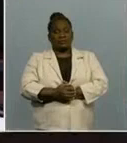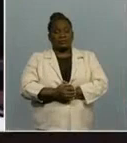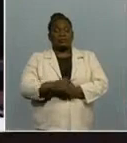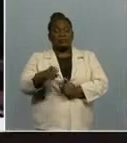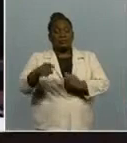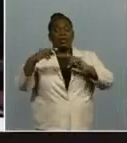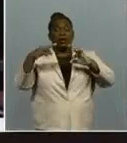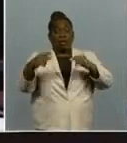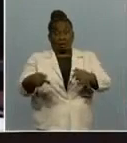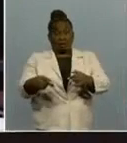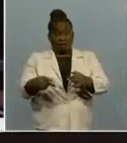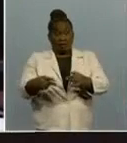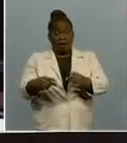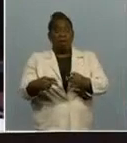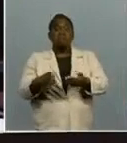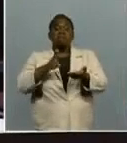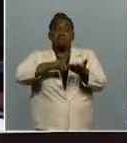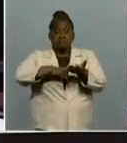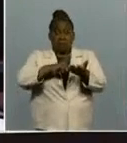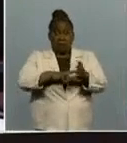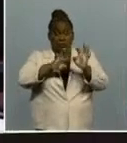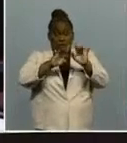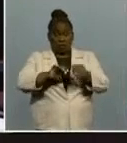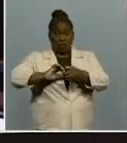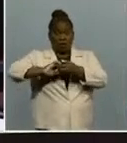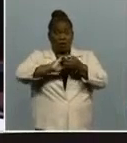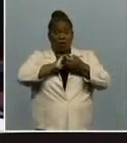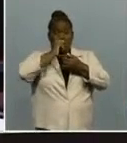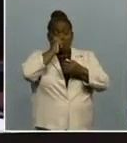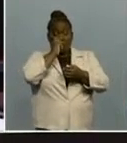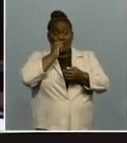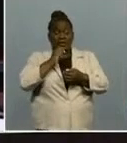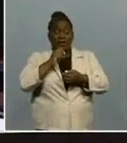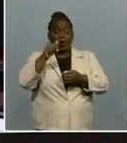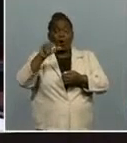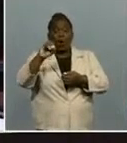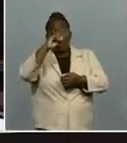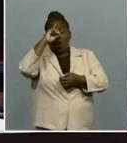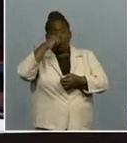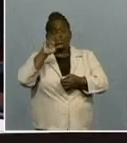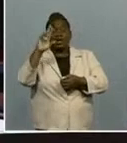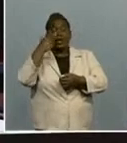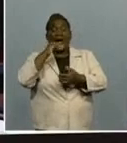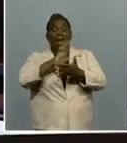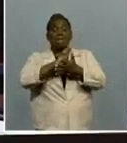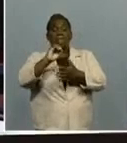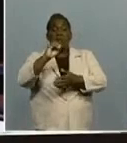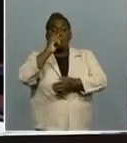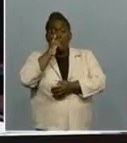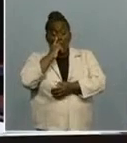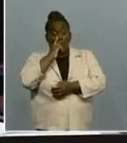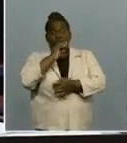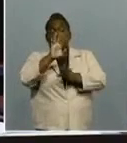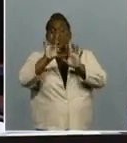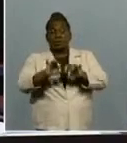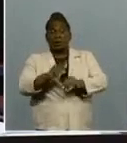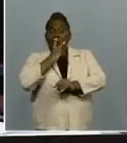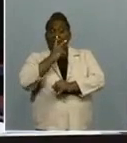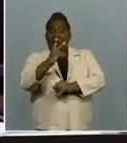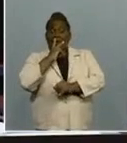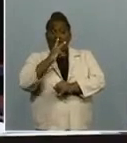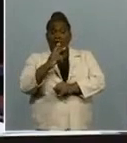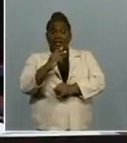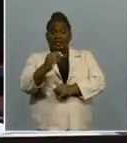se ratifica como miembro del secretariado el compañero josé ramón monteagudo ruiz como secretario para atender la esfera